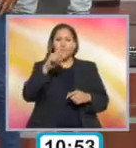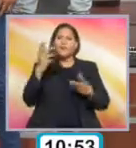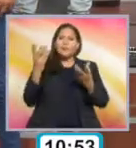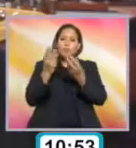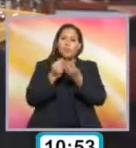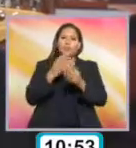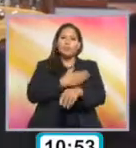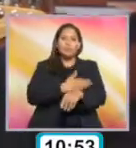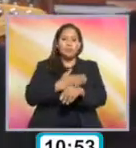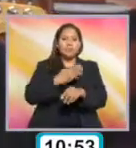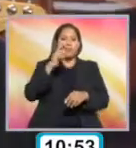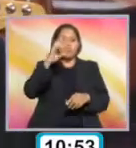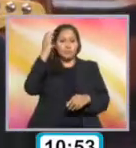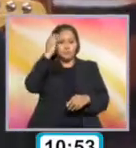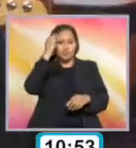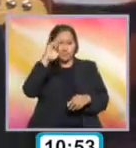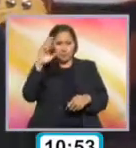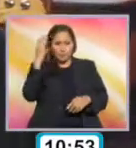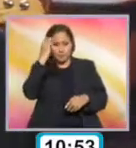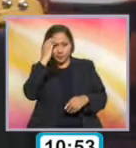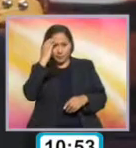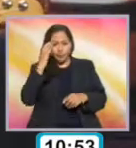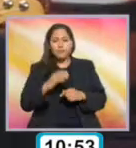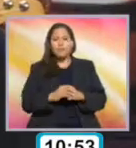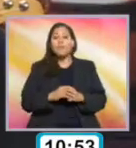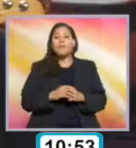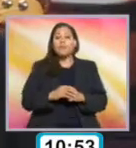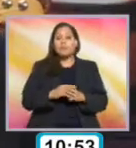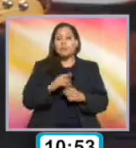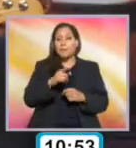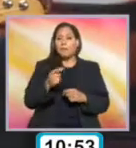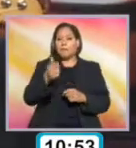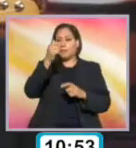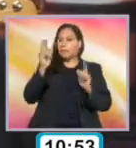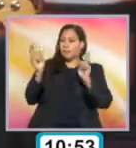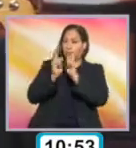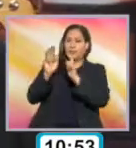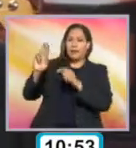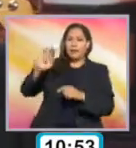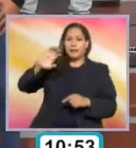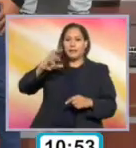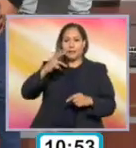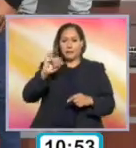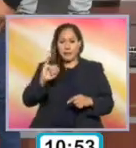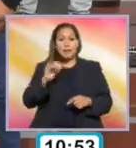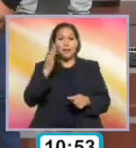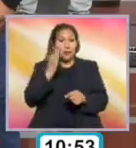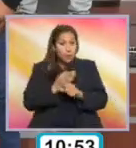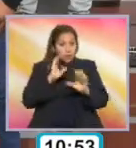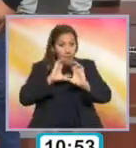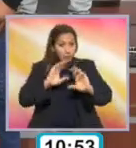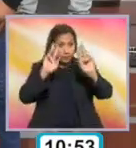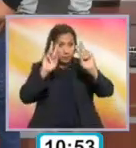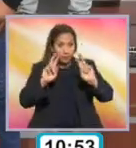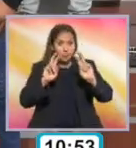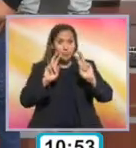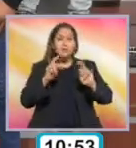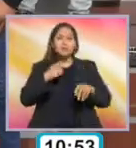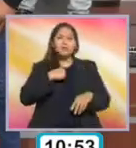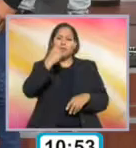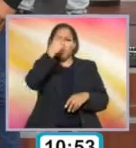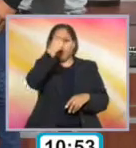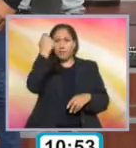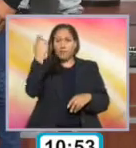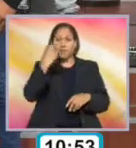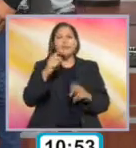habitación. Incluso el día que yo llegué, la primera persona con la que tuve contacto pues fue con Richie. Perfecto. ¿Y ahorita nos van a cantar? Se me hizo fácil, un